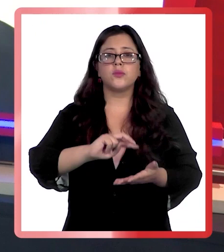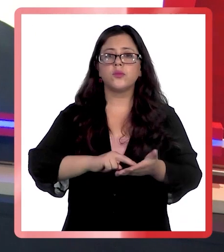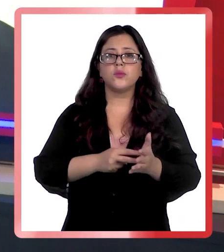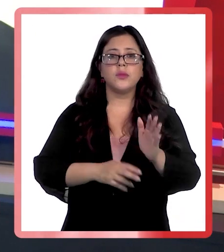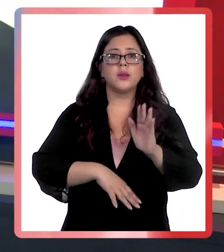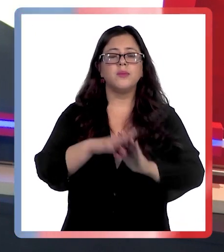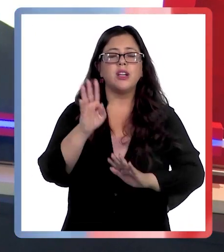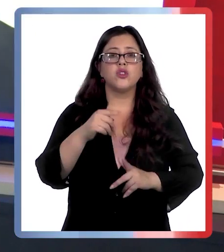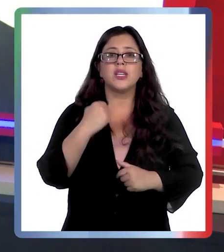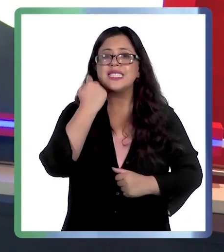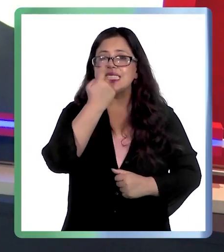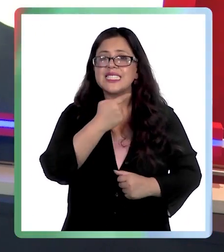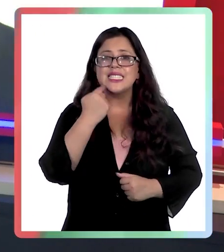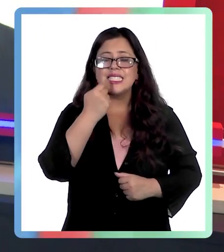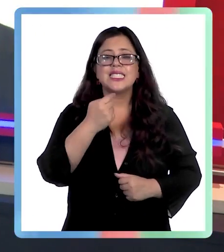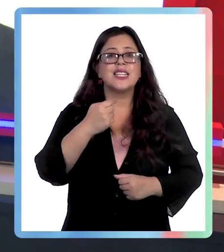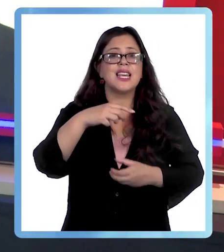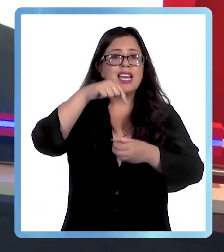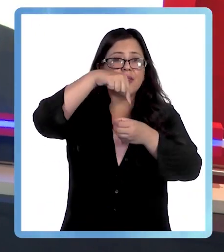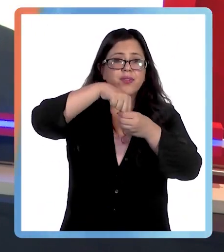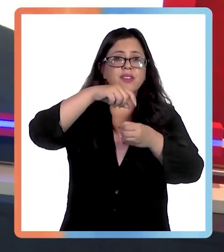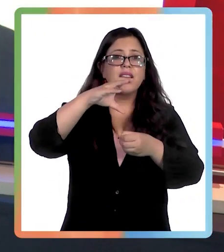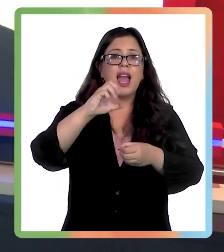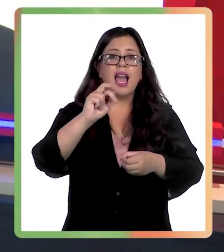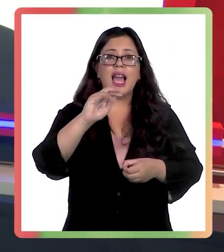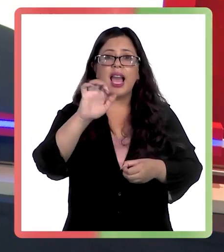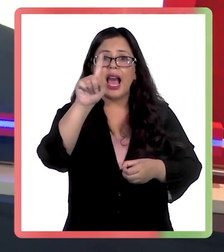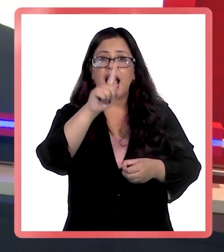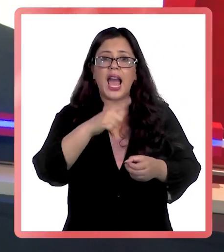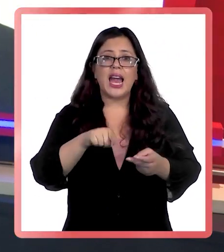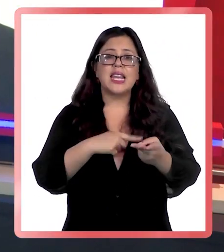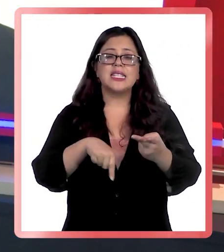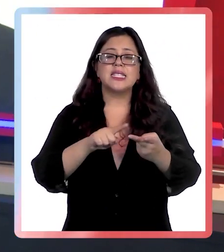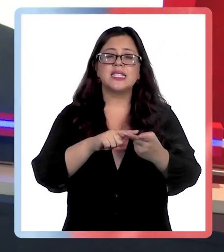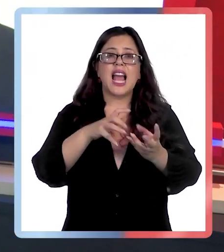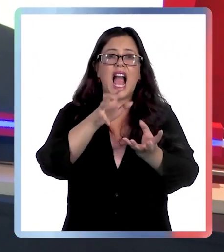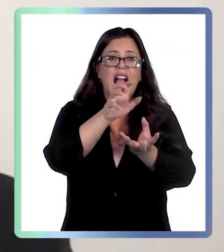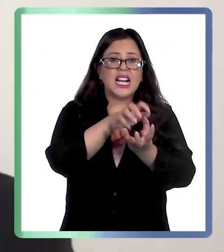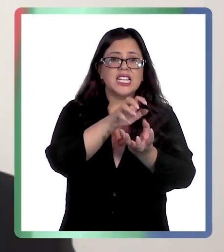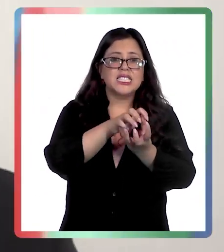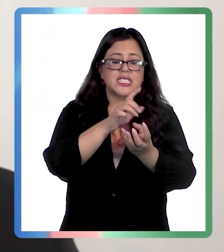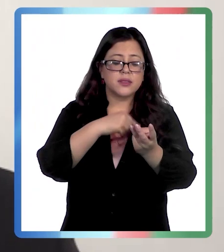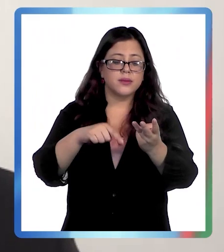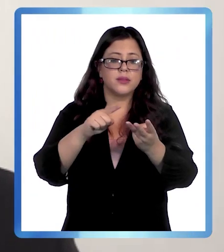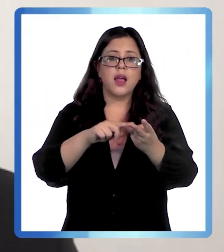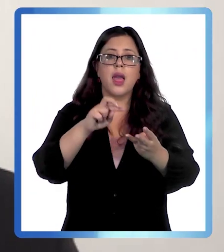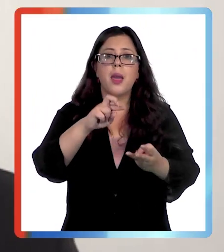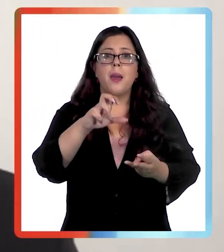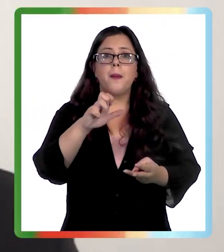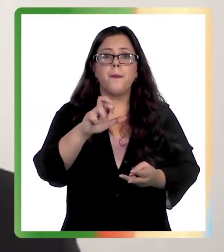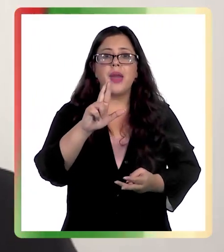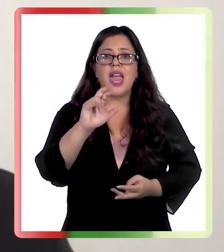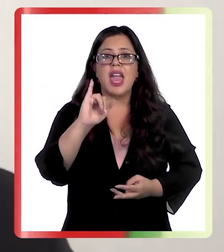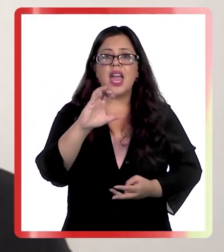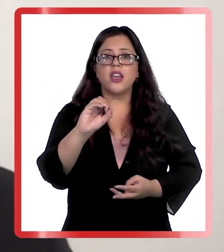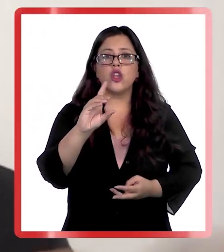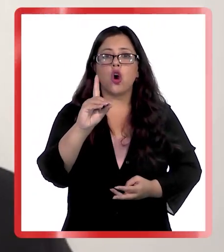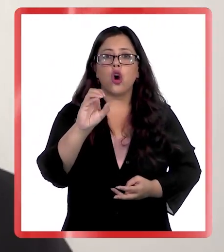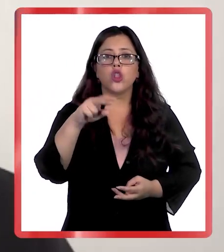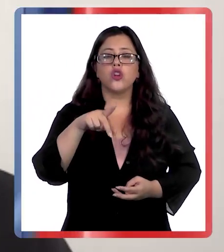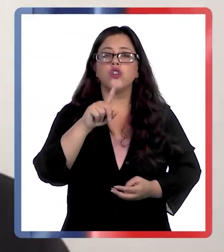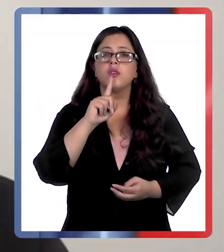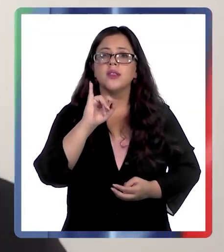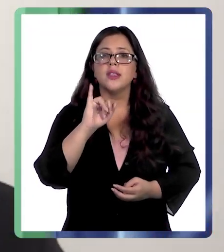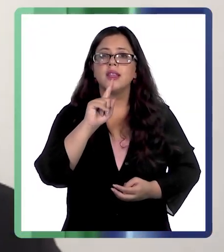país los grandes problemas son las carias el bruxismo y hablemos también de la periodontitis la periodontitis para para